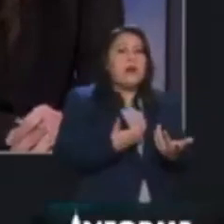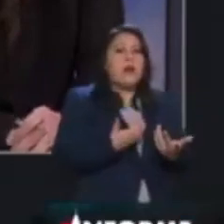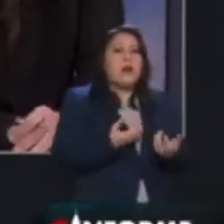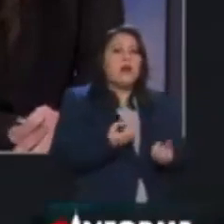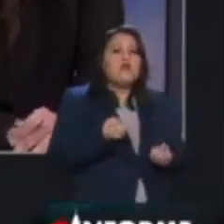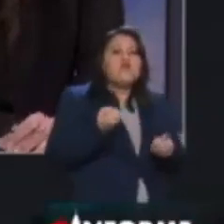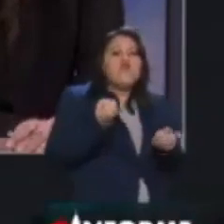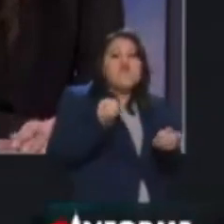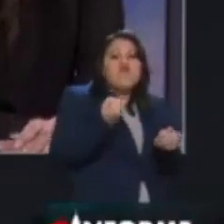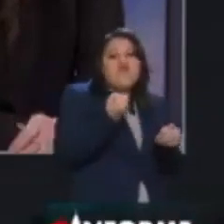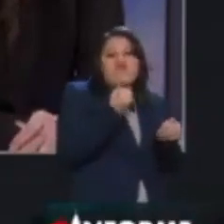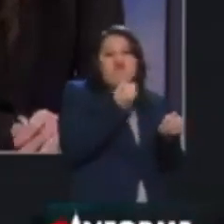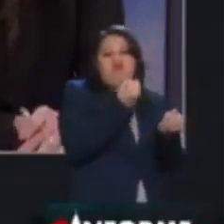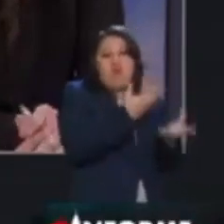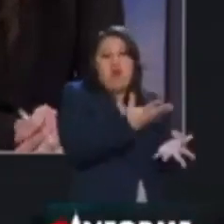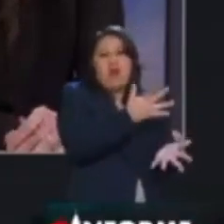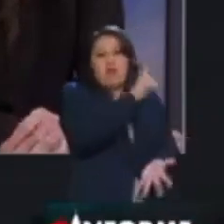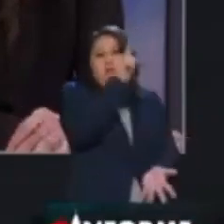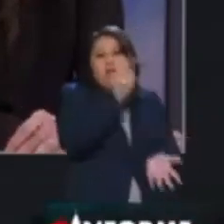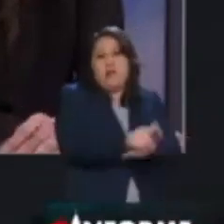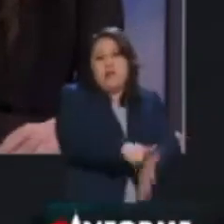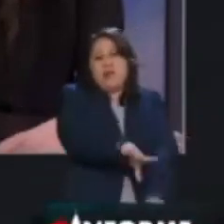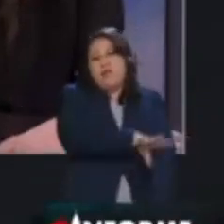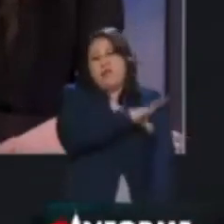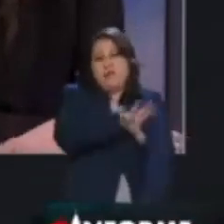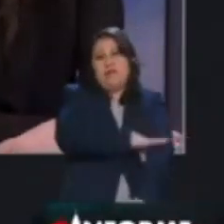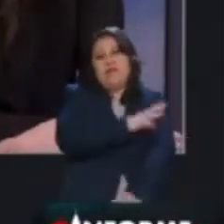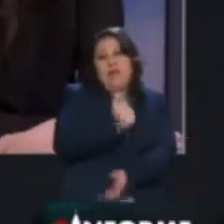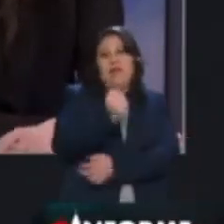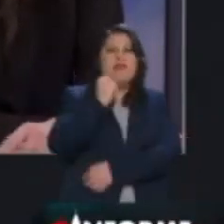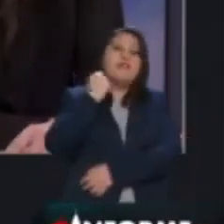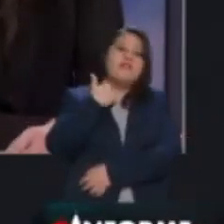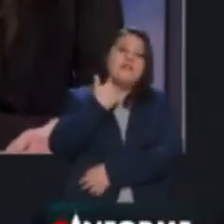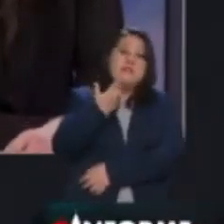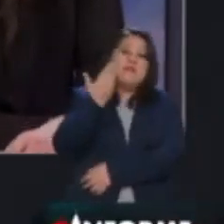sustento científico a la reforma energética de Peña Nieto. Además, Víctor, ¿no? pues qué